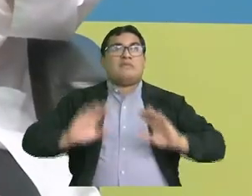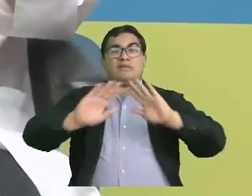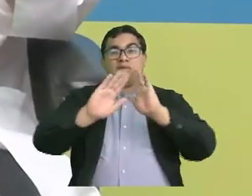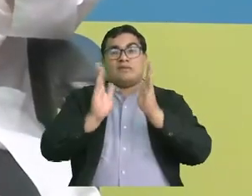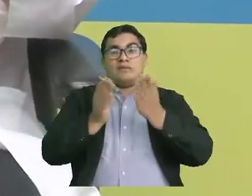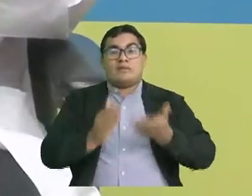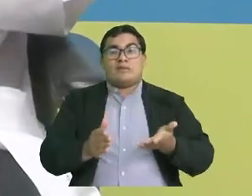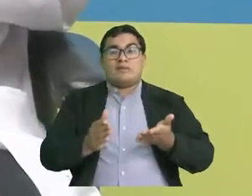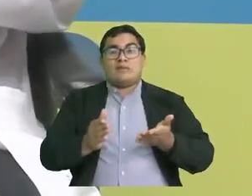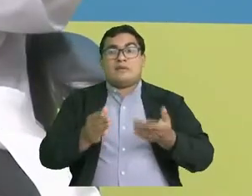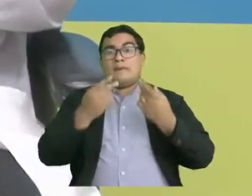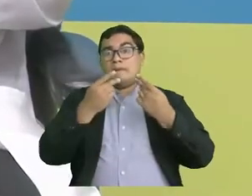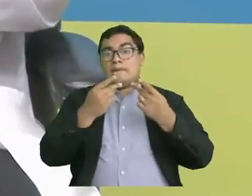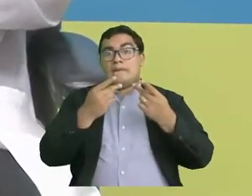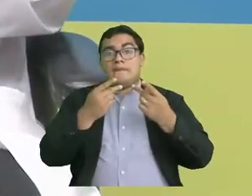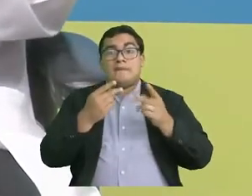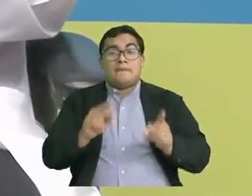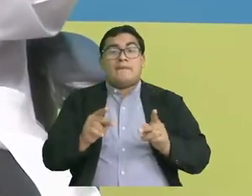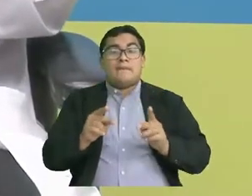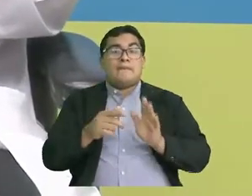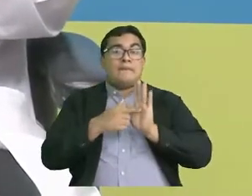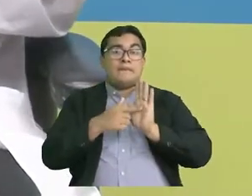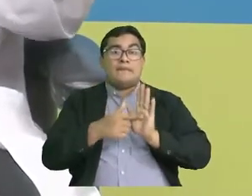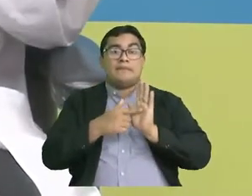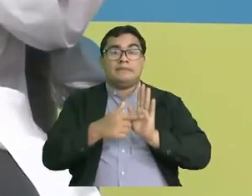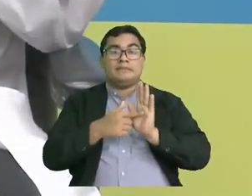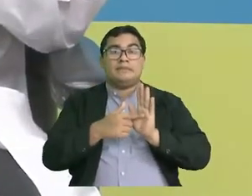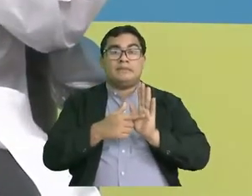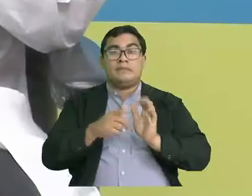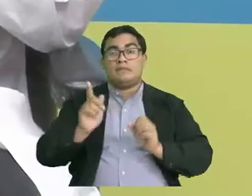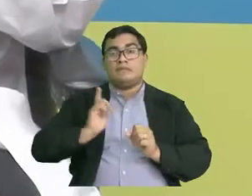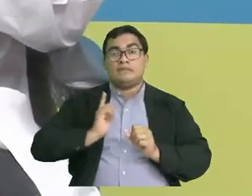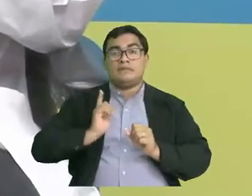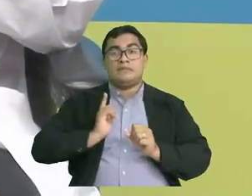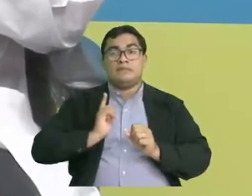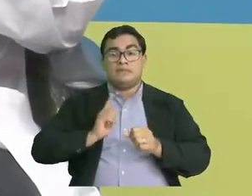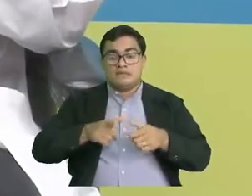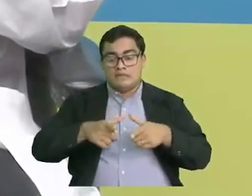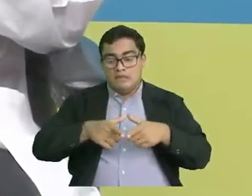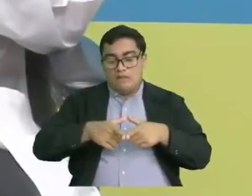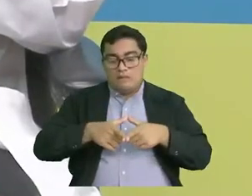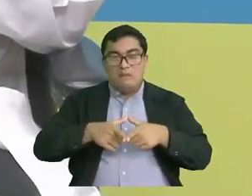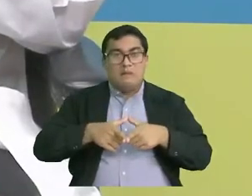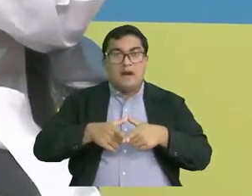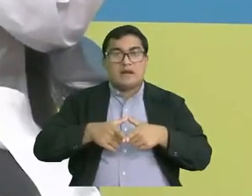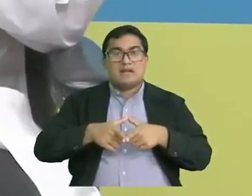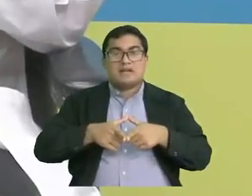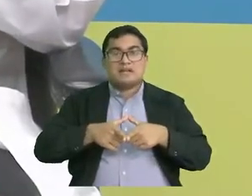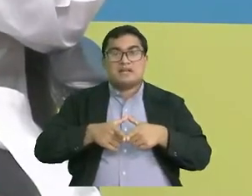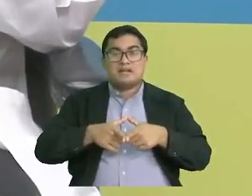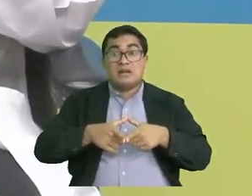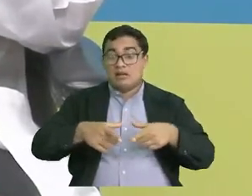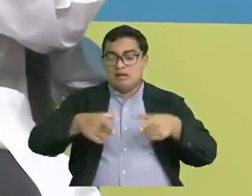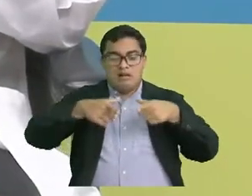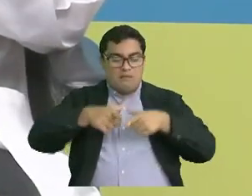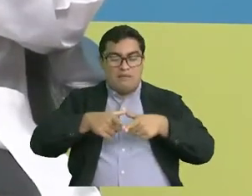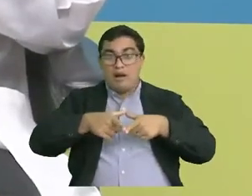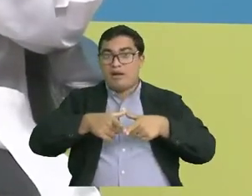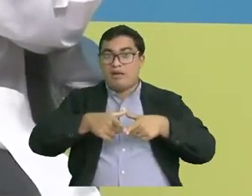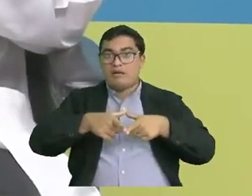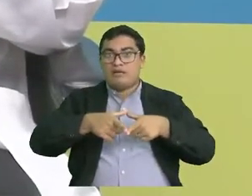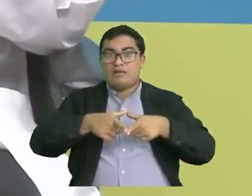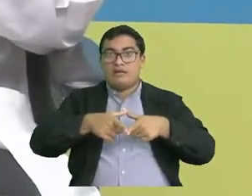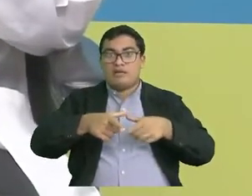femeninas. Solo que, por ejemplo, tienen una vagina muy corta. Muchas veces las